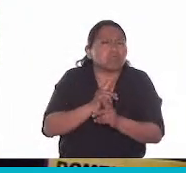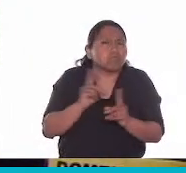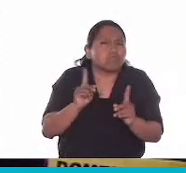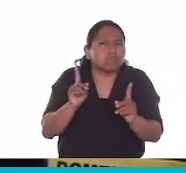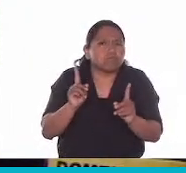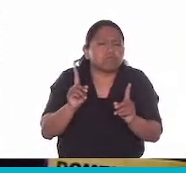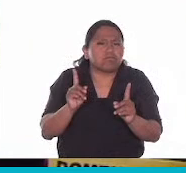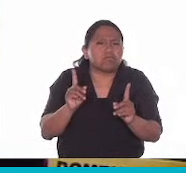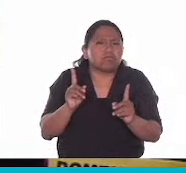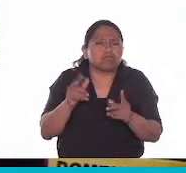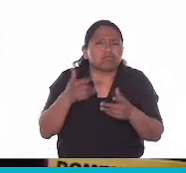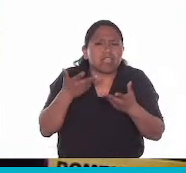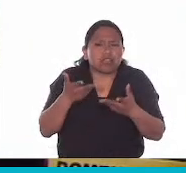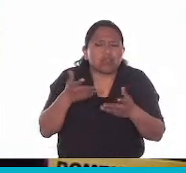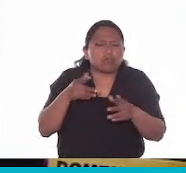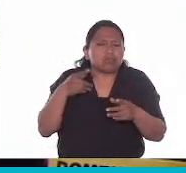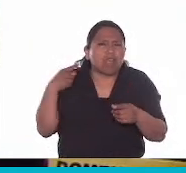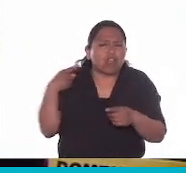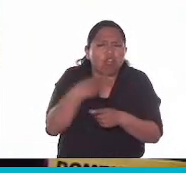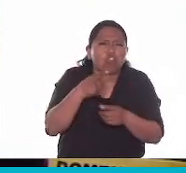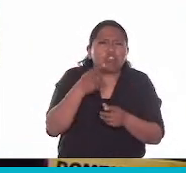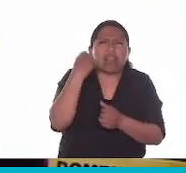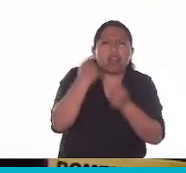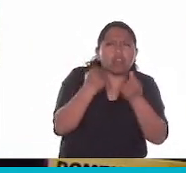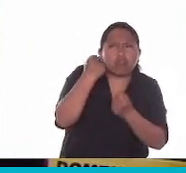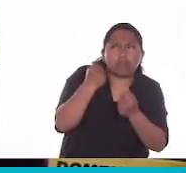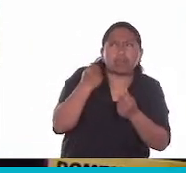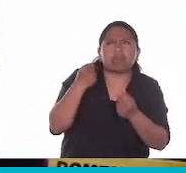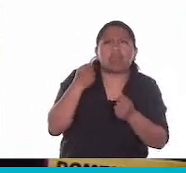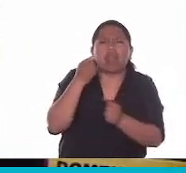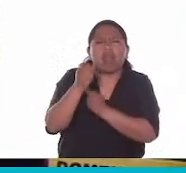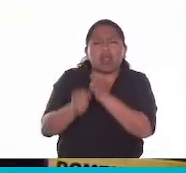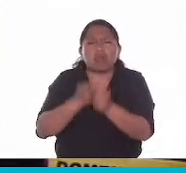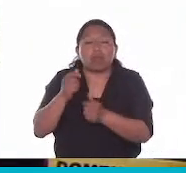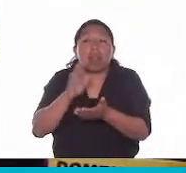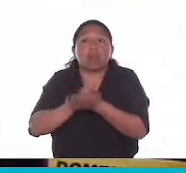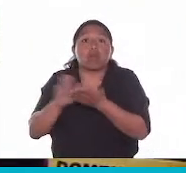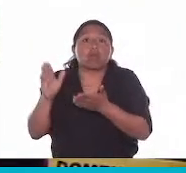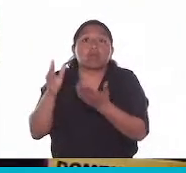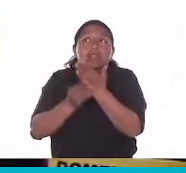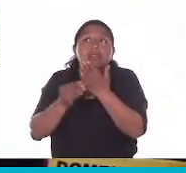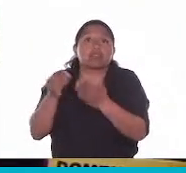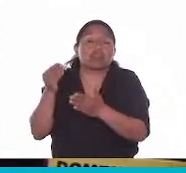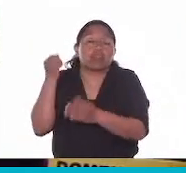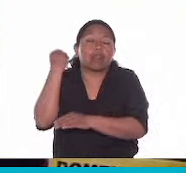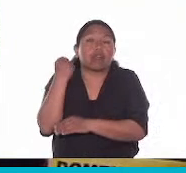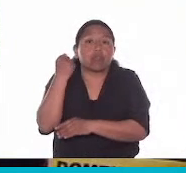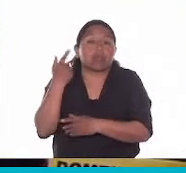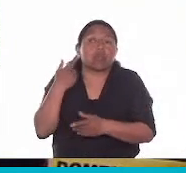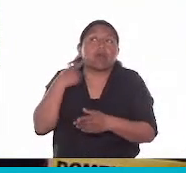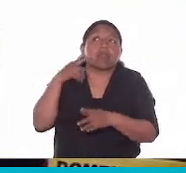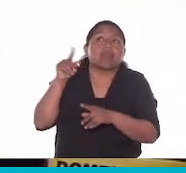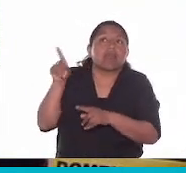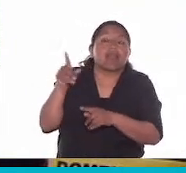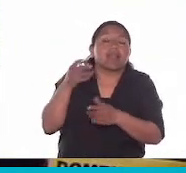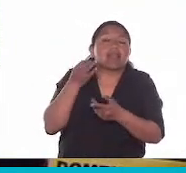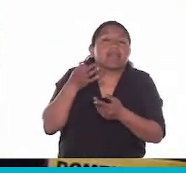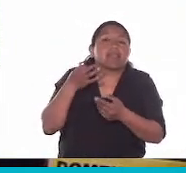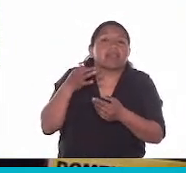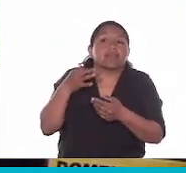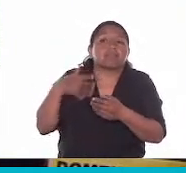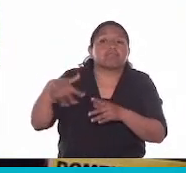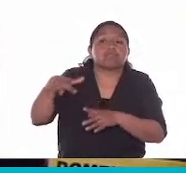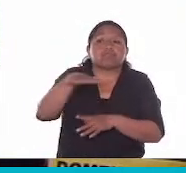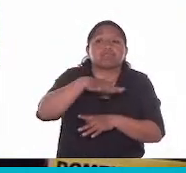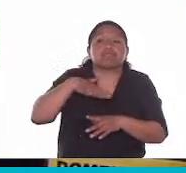para la producción para la economía para el nuevo ministro de economía cuando debería tener un escenario con